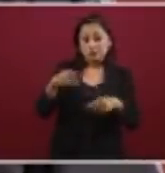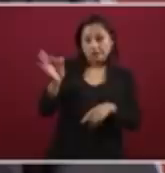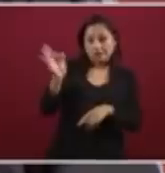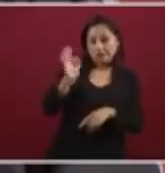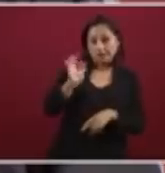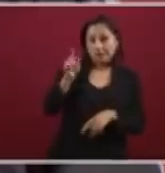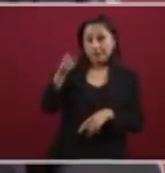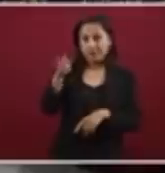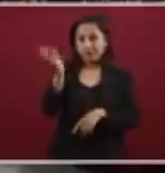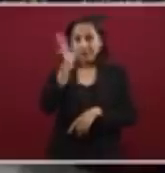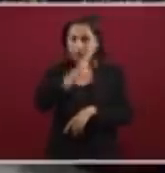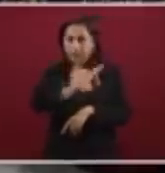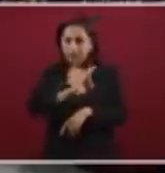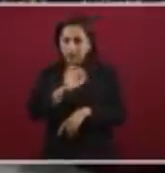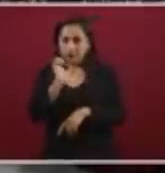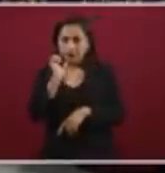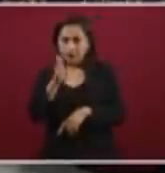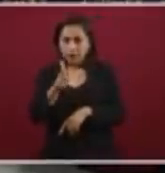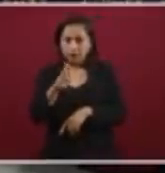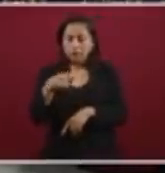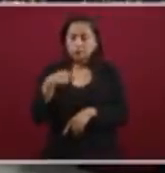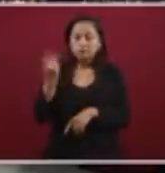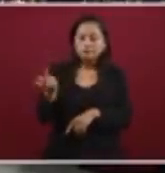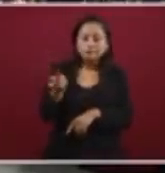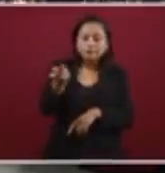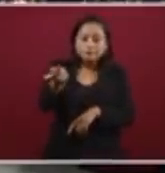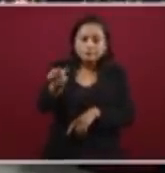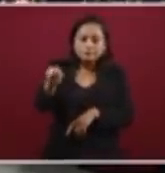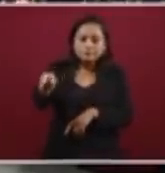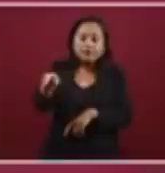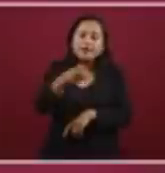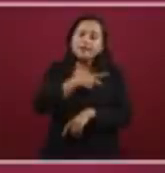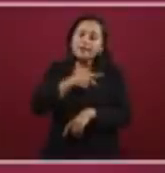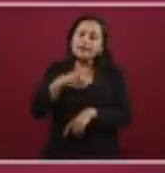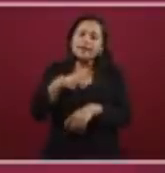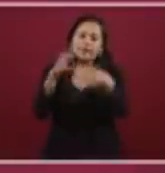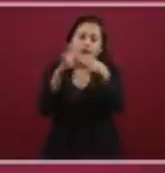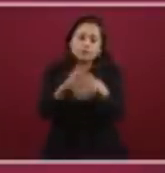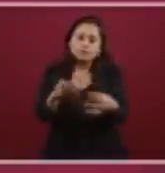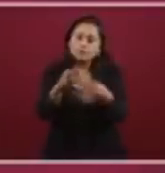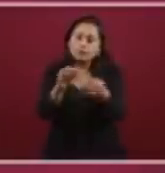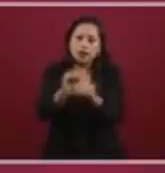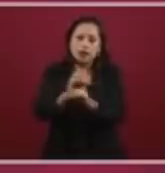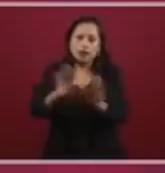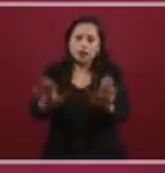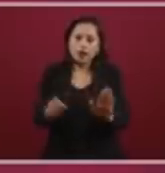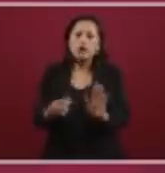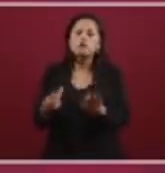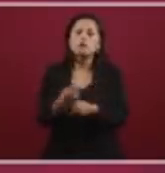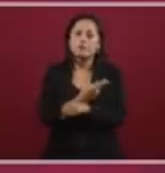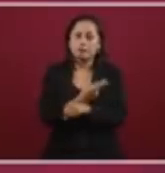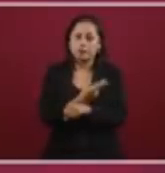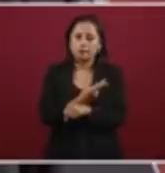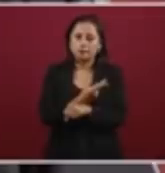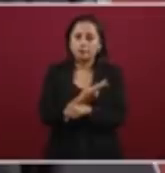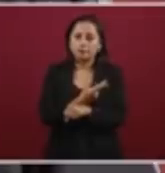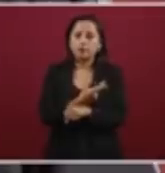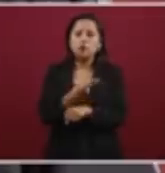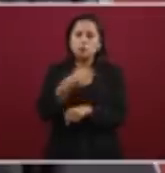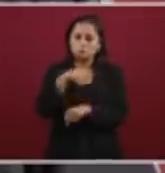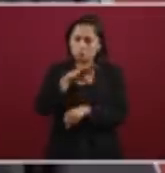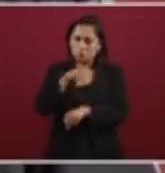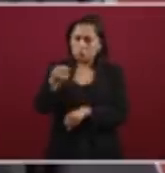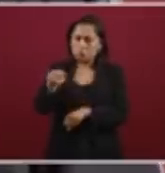tiene que aclarar su situación legal tiene posibilidades